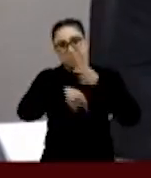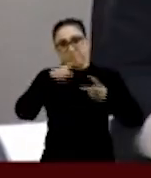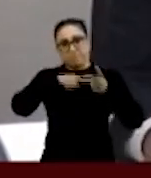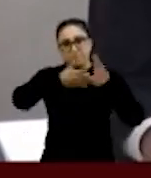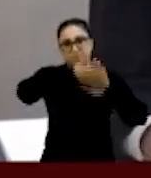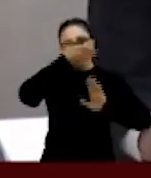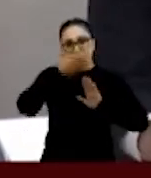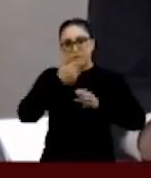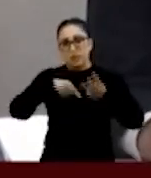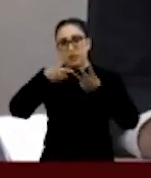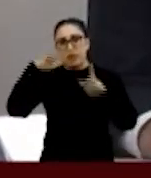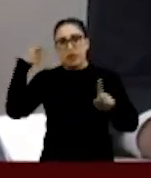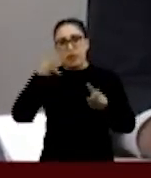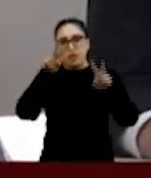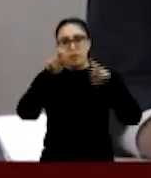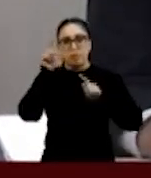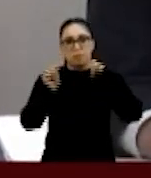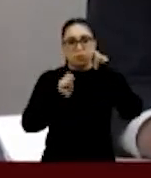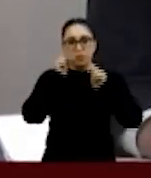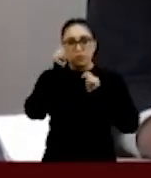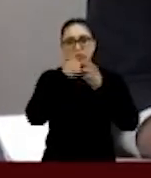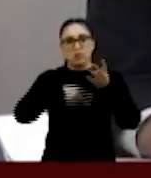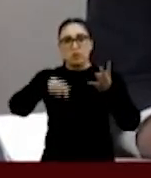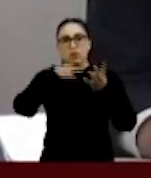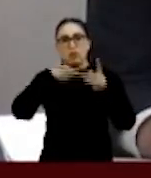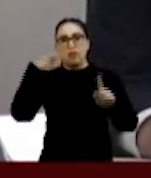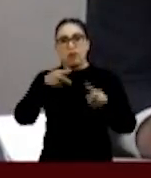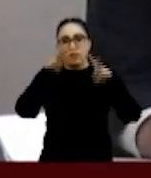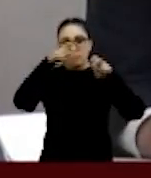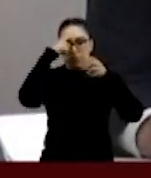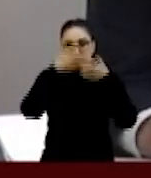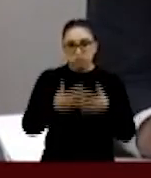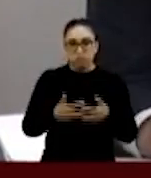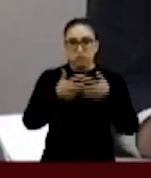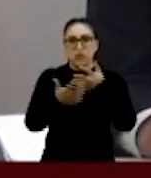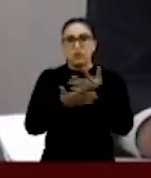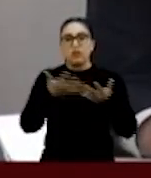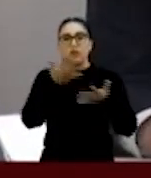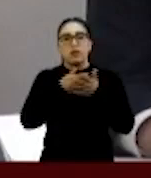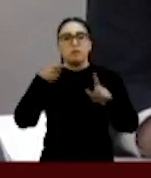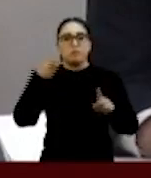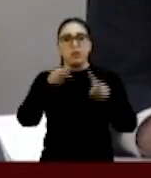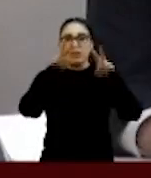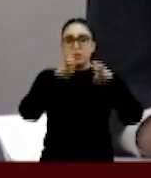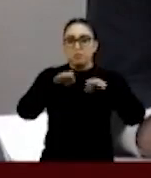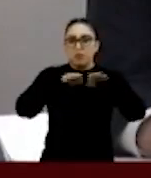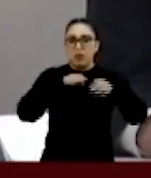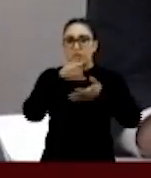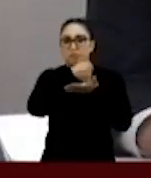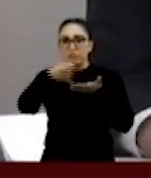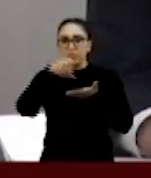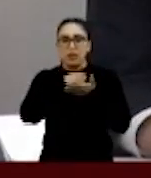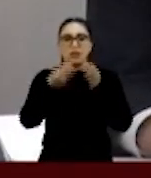la infraestructura turística, la industria manufacturera, el sector agropecuario y las energías limpias.